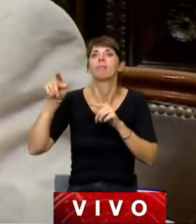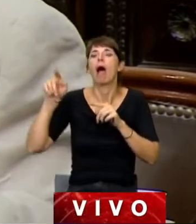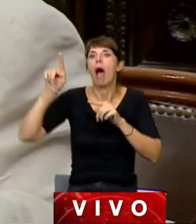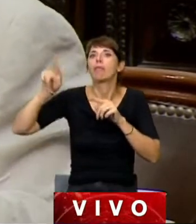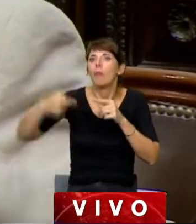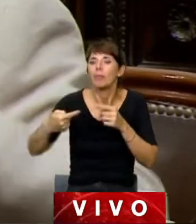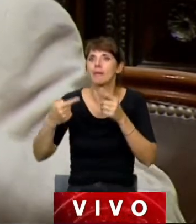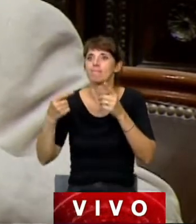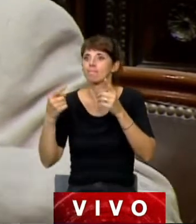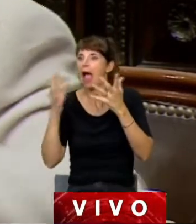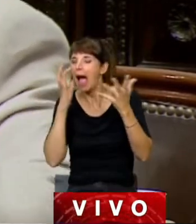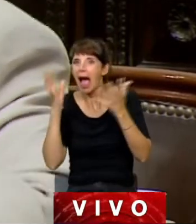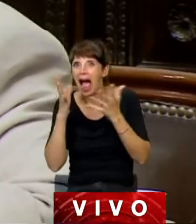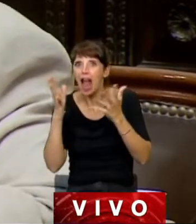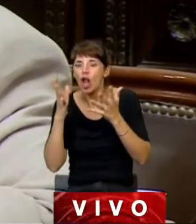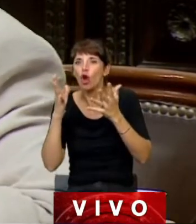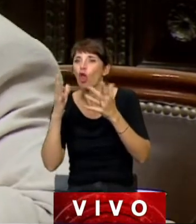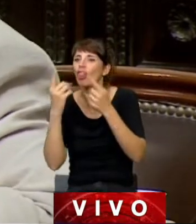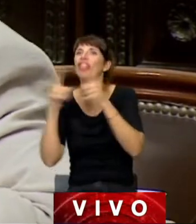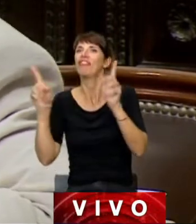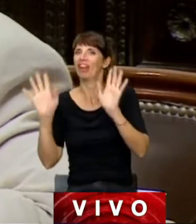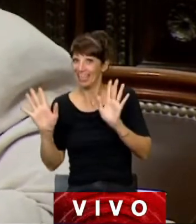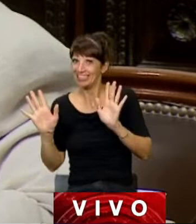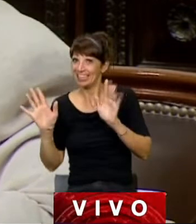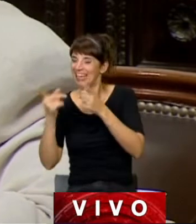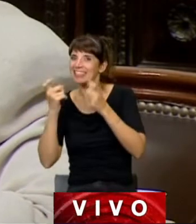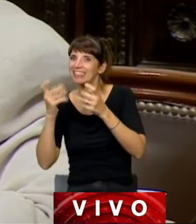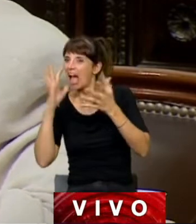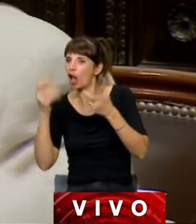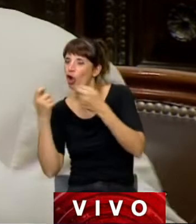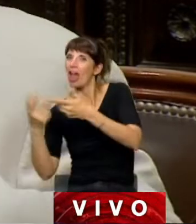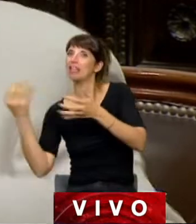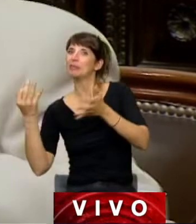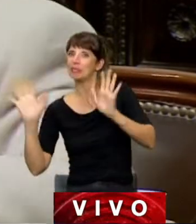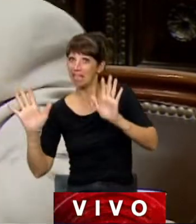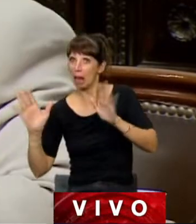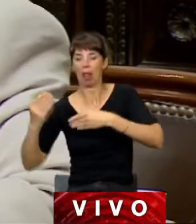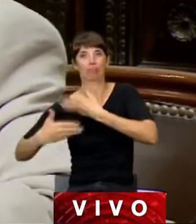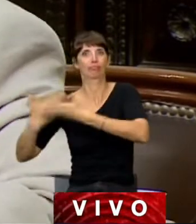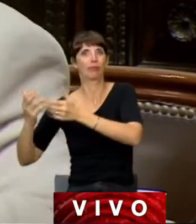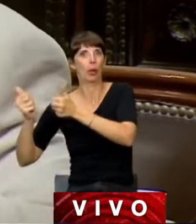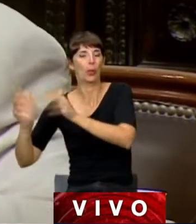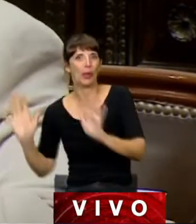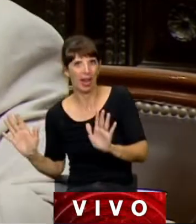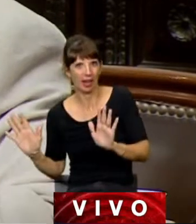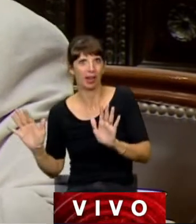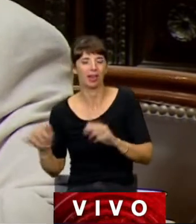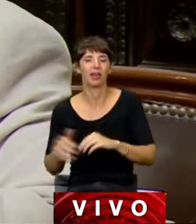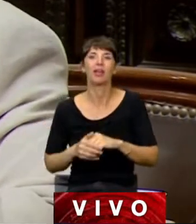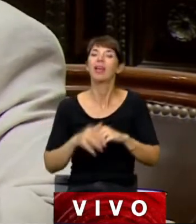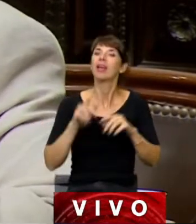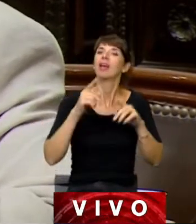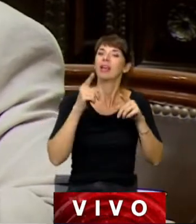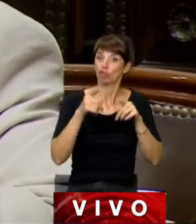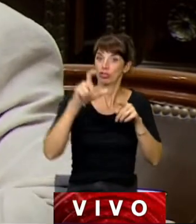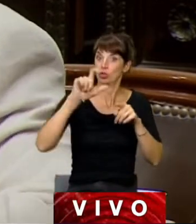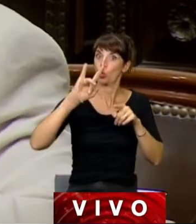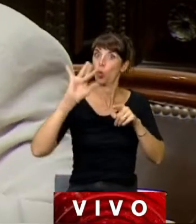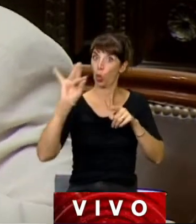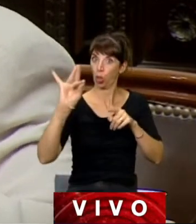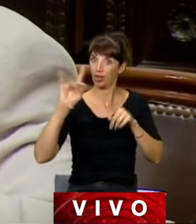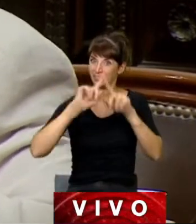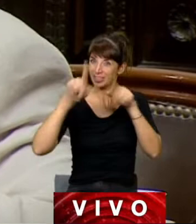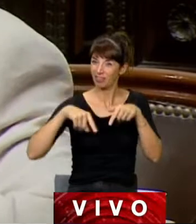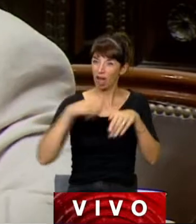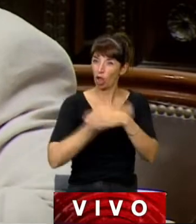que pudiese hacer si no tuviese ese tipo de problemática. El CUD, por lo tanto, el Certificado Único de Discapacidad, es